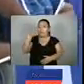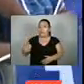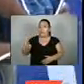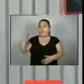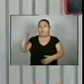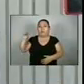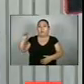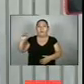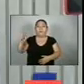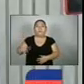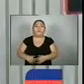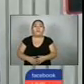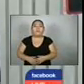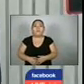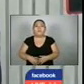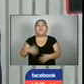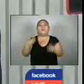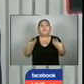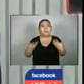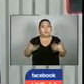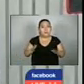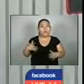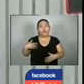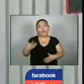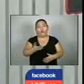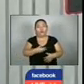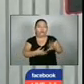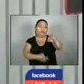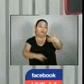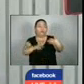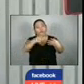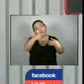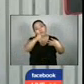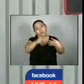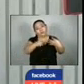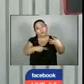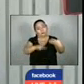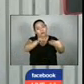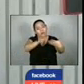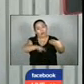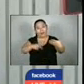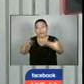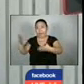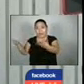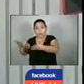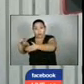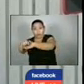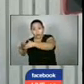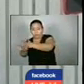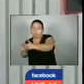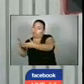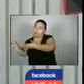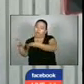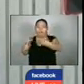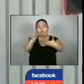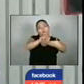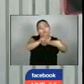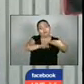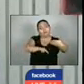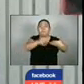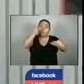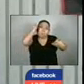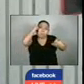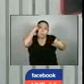Orellana. Hemos revisado minuciosamente el contenido del proyecto de ley que la Asamblea Legislativa tiene en estudio. Creo que